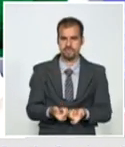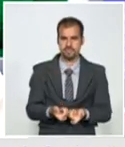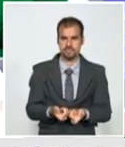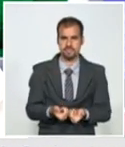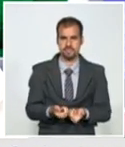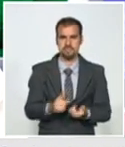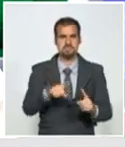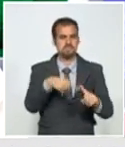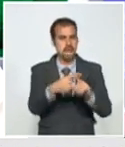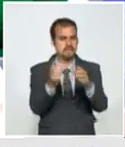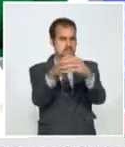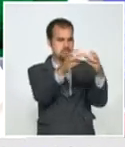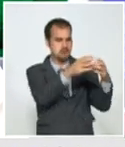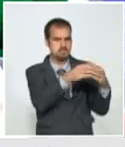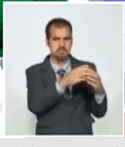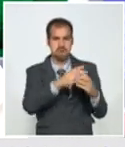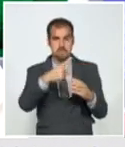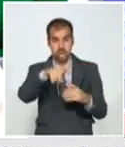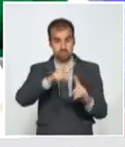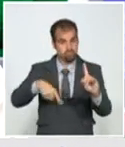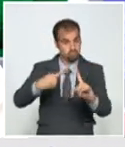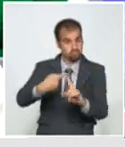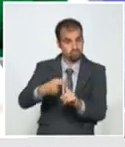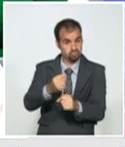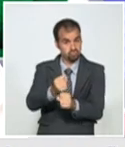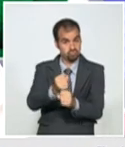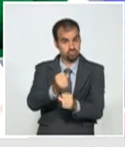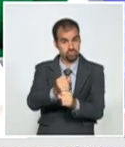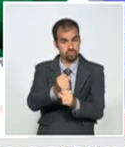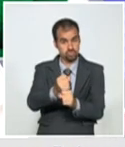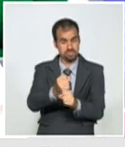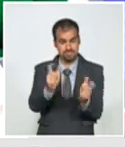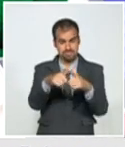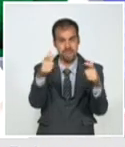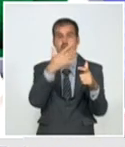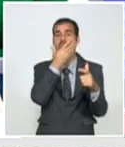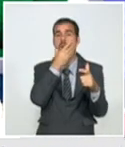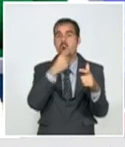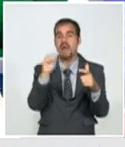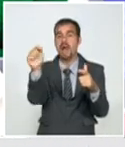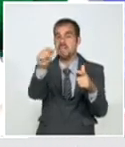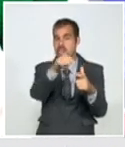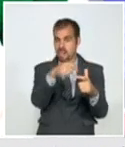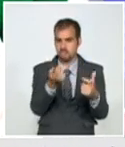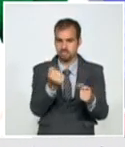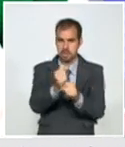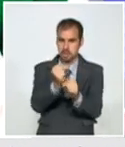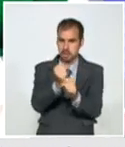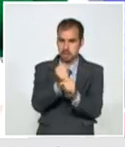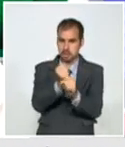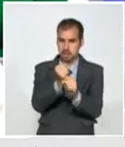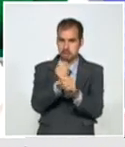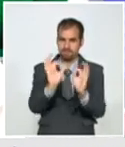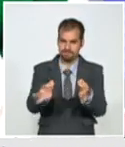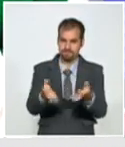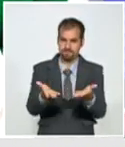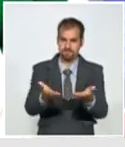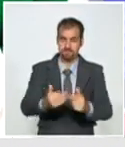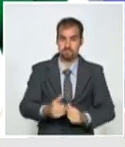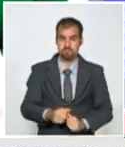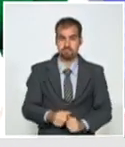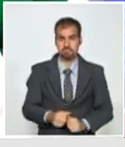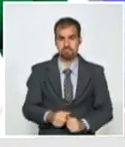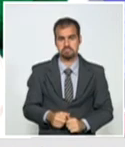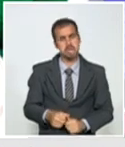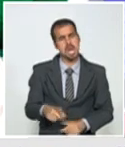colectivos que se han unido, incluso de jóvenes, a trabajar y que cualquiera diría, bueno, un año ya,